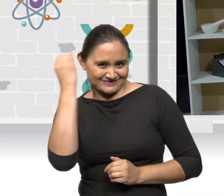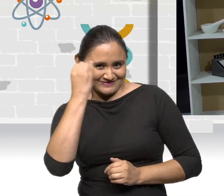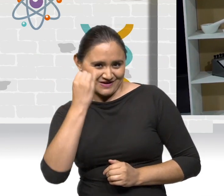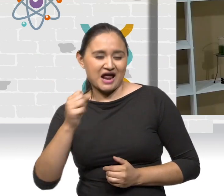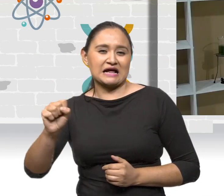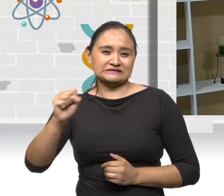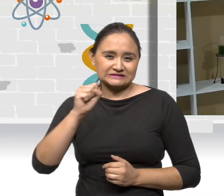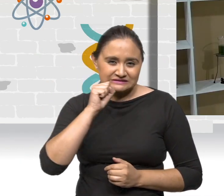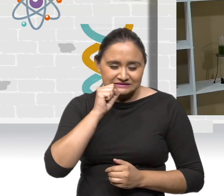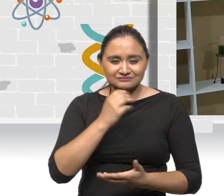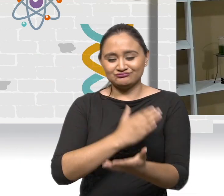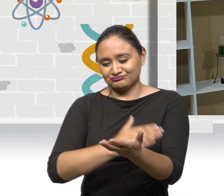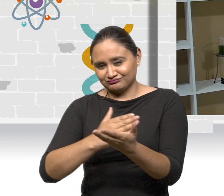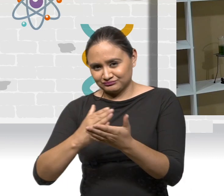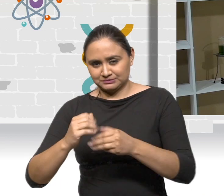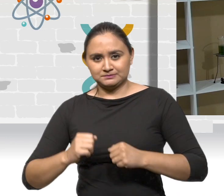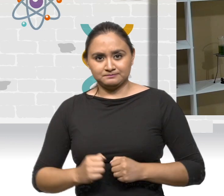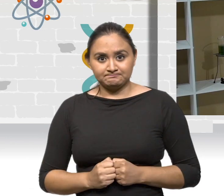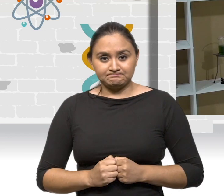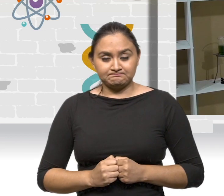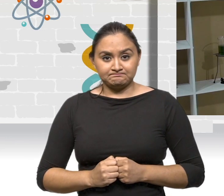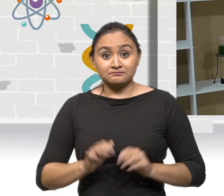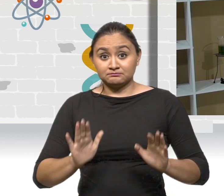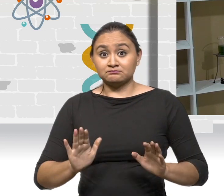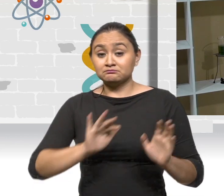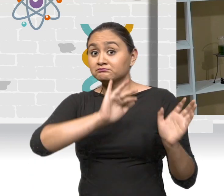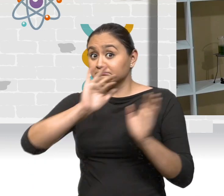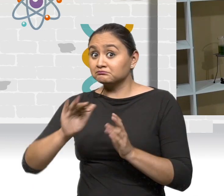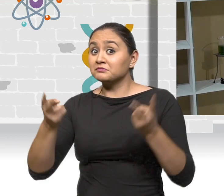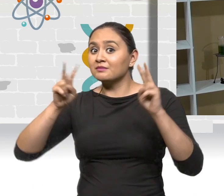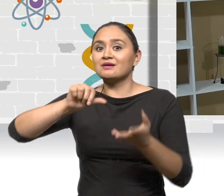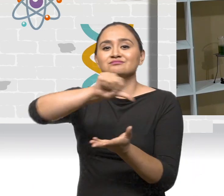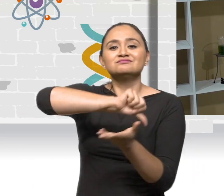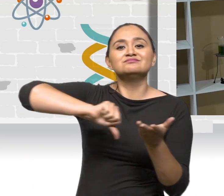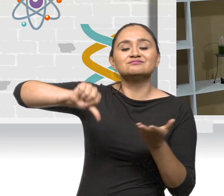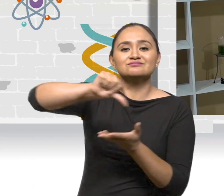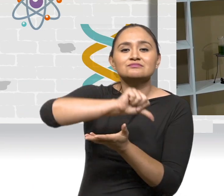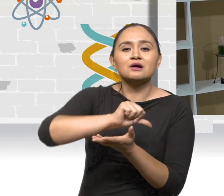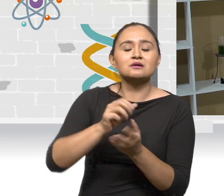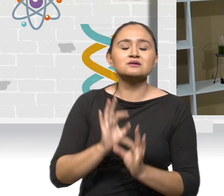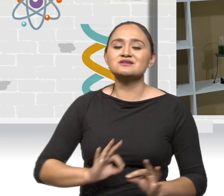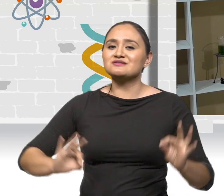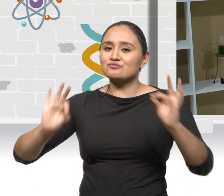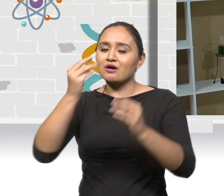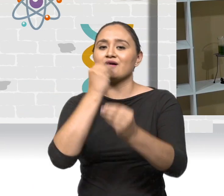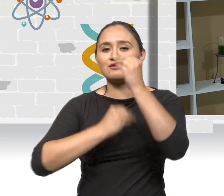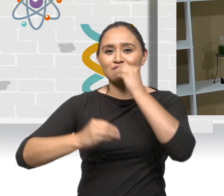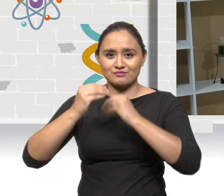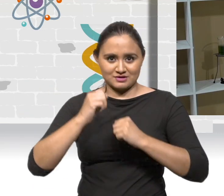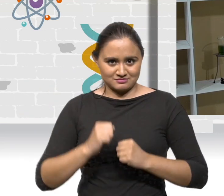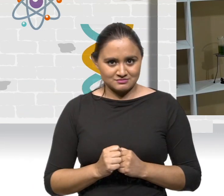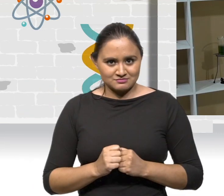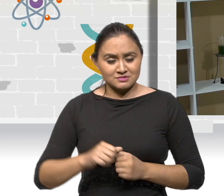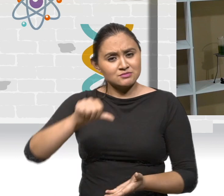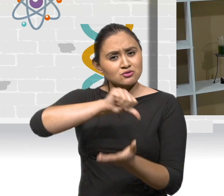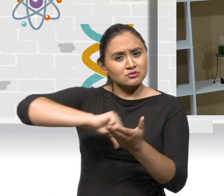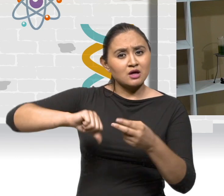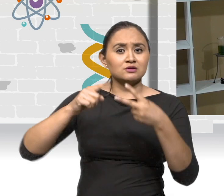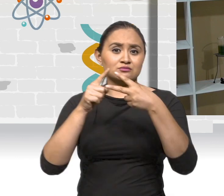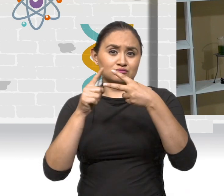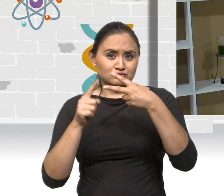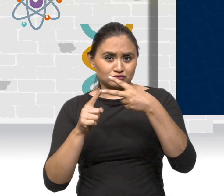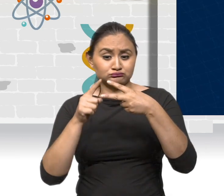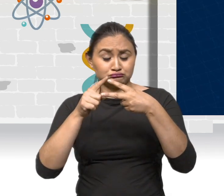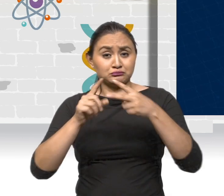vegetales. Las grasas son importantes en nuestra dieta y también dan energía a nuestro cuerpo. Hay de dos tipos, las saludables y las